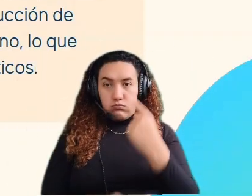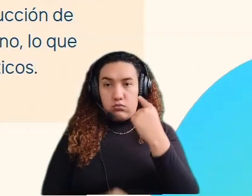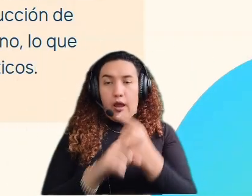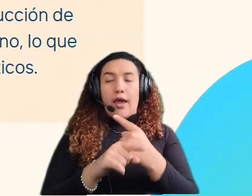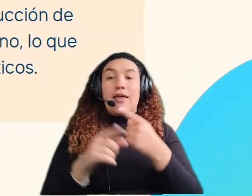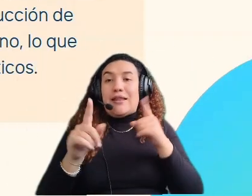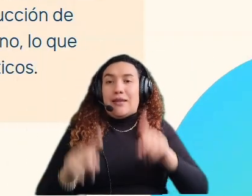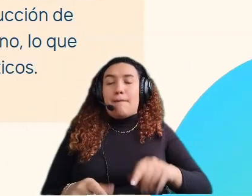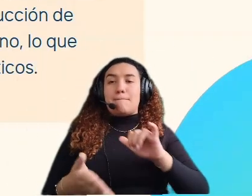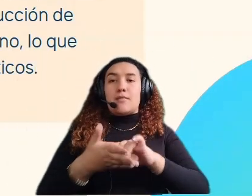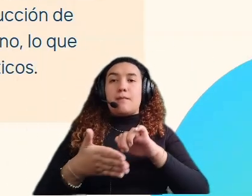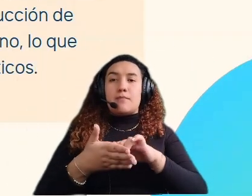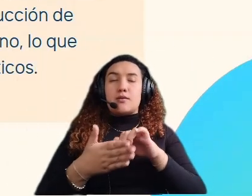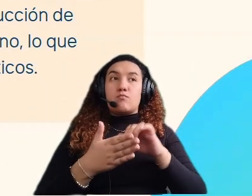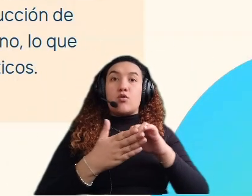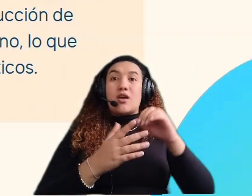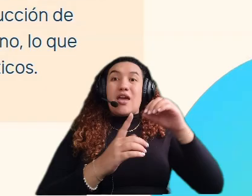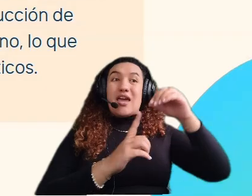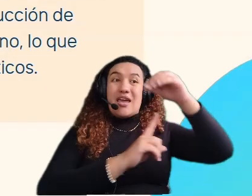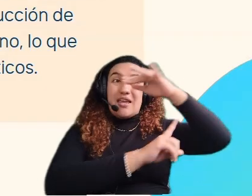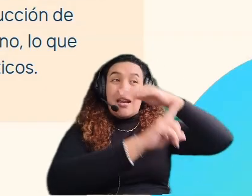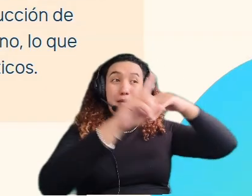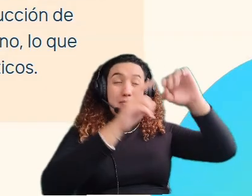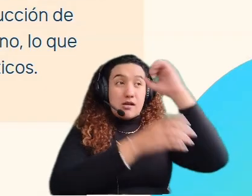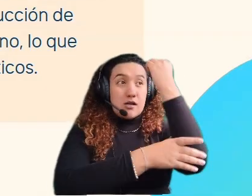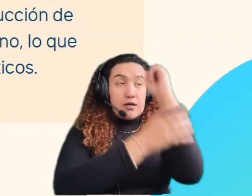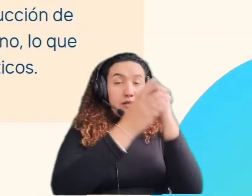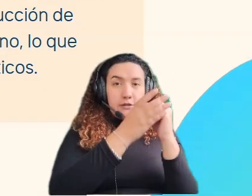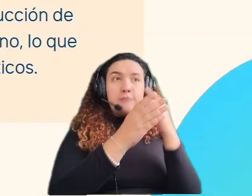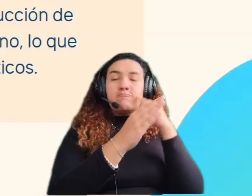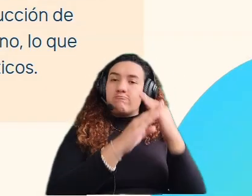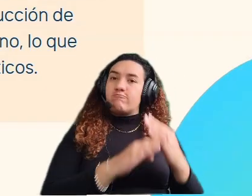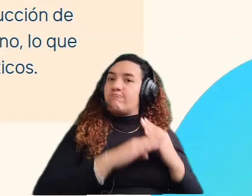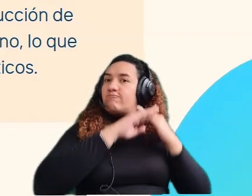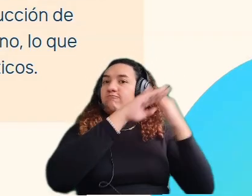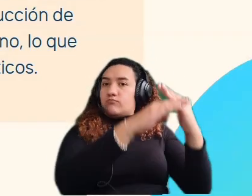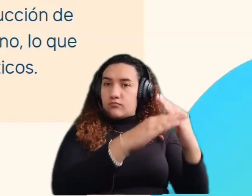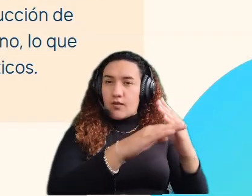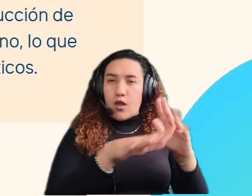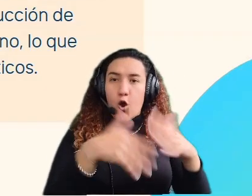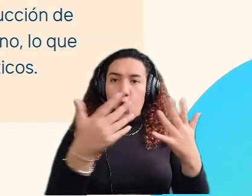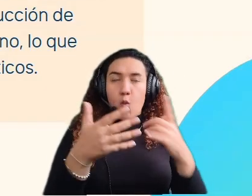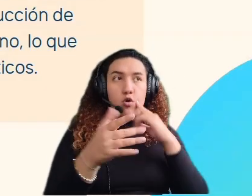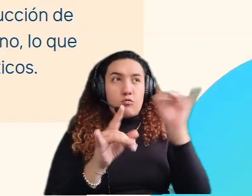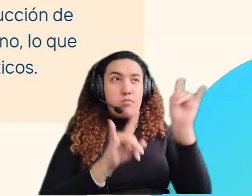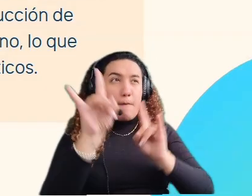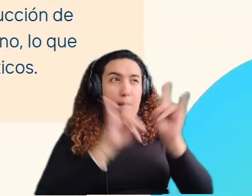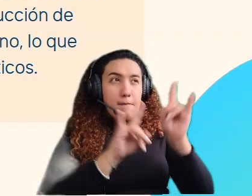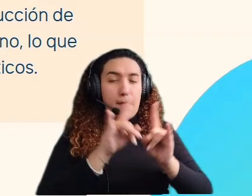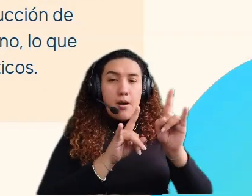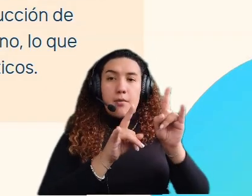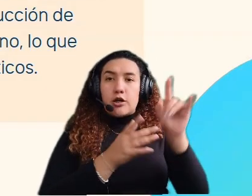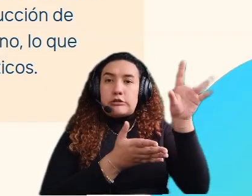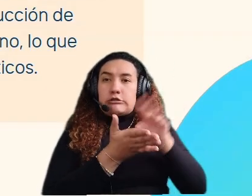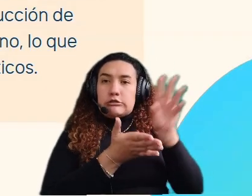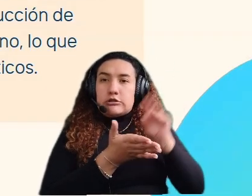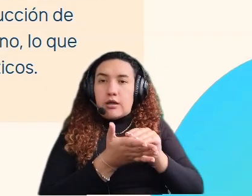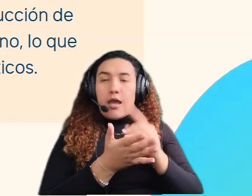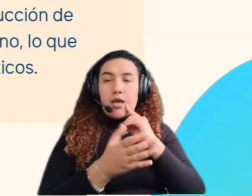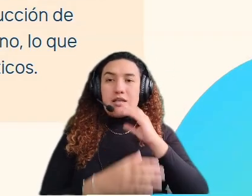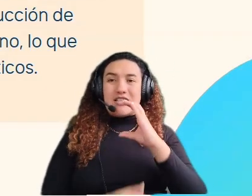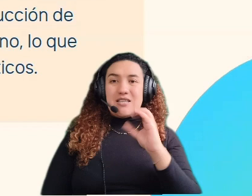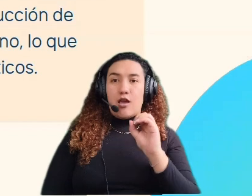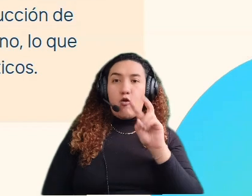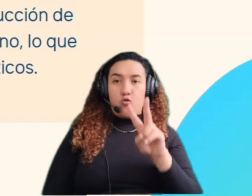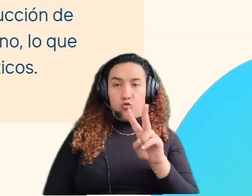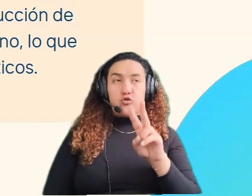que actúa como un agente clave en la mitigación del cambio climático, secuestrando gigatoneladas de carbono anualmente